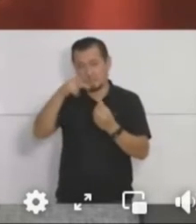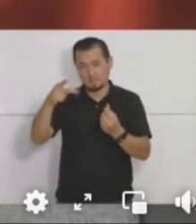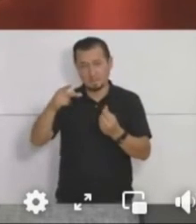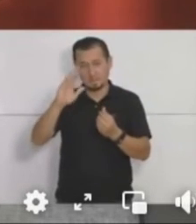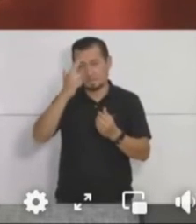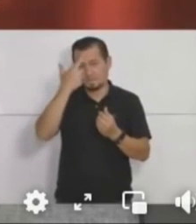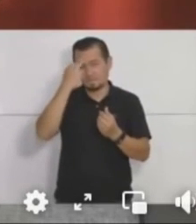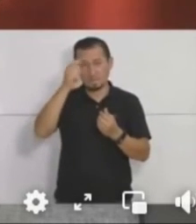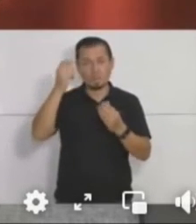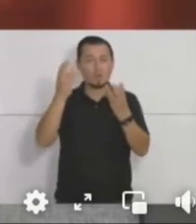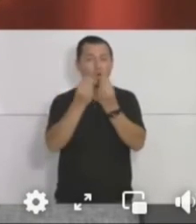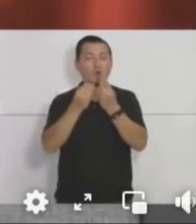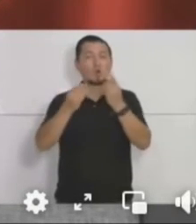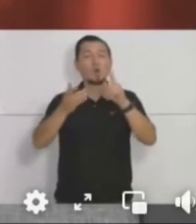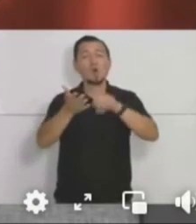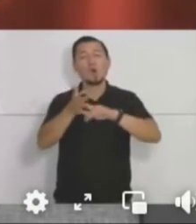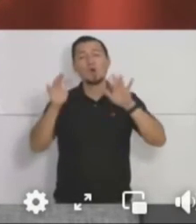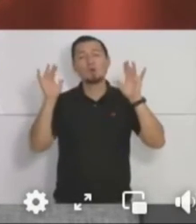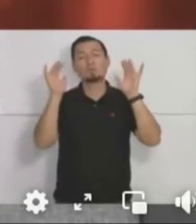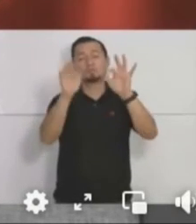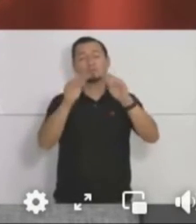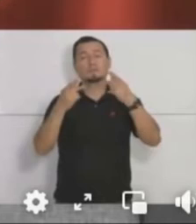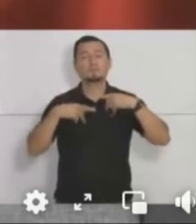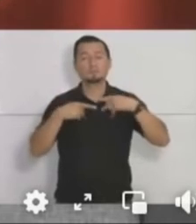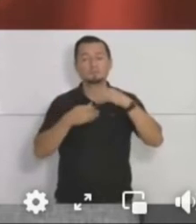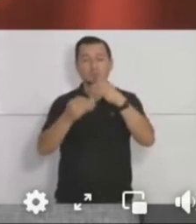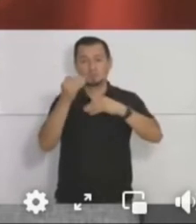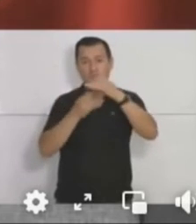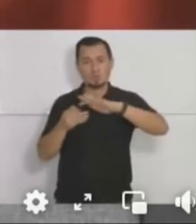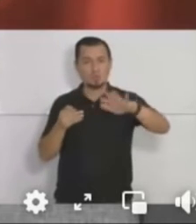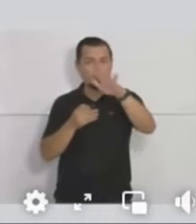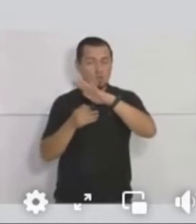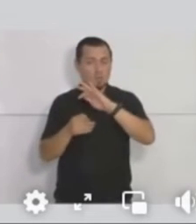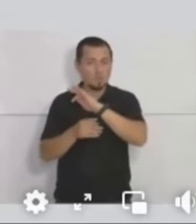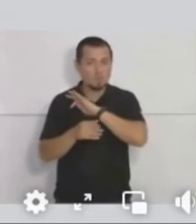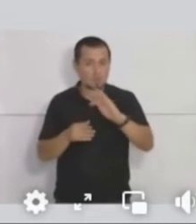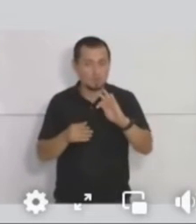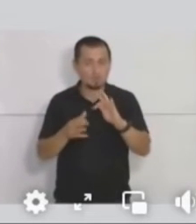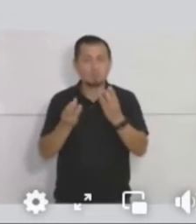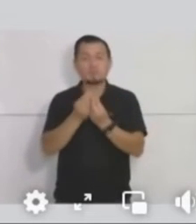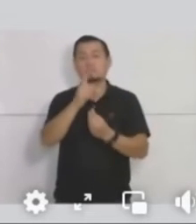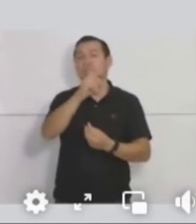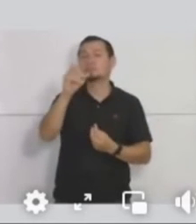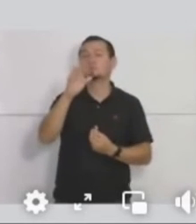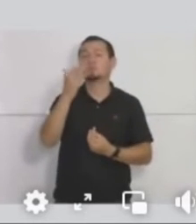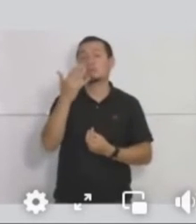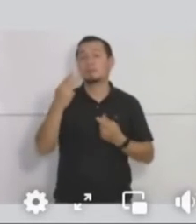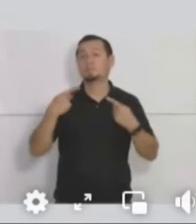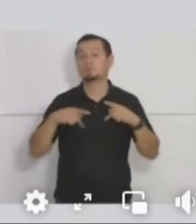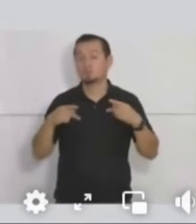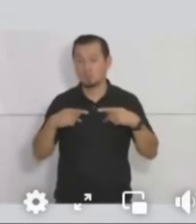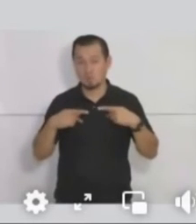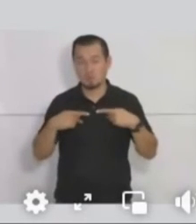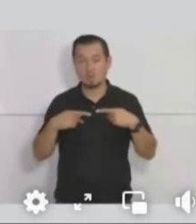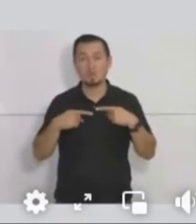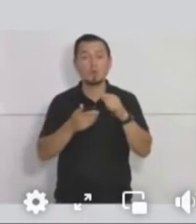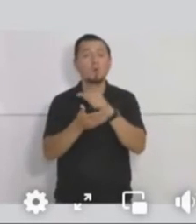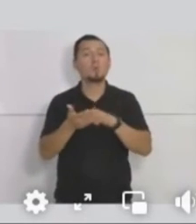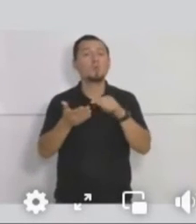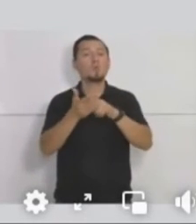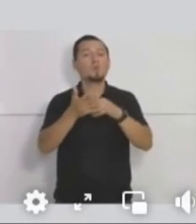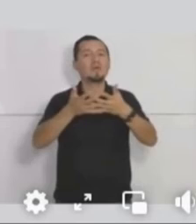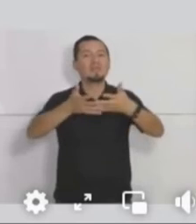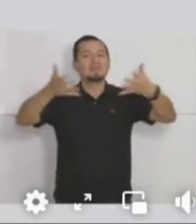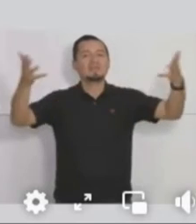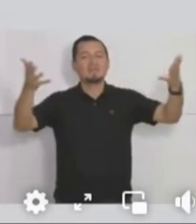recordarlas un poco, los eventos sociales en espacios cerrados solo se permiten con 150 personas, en